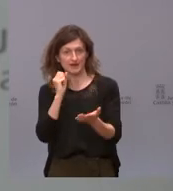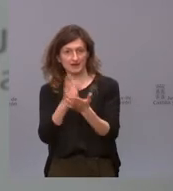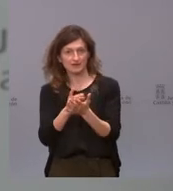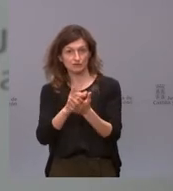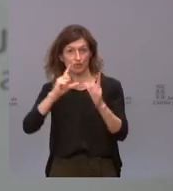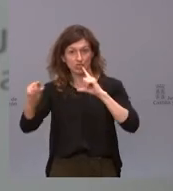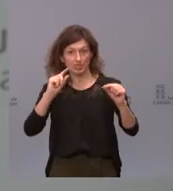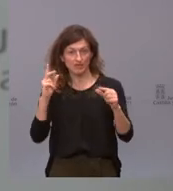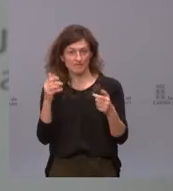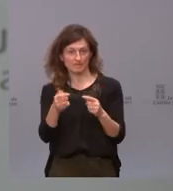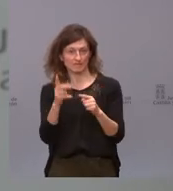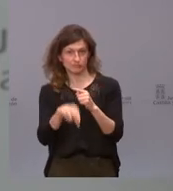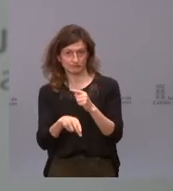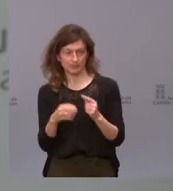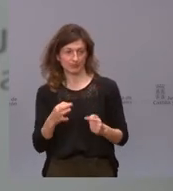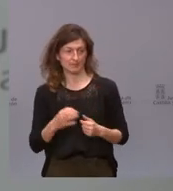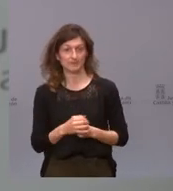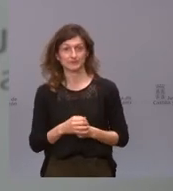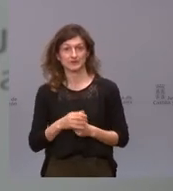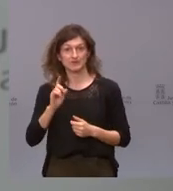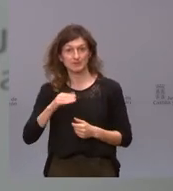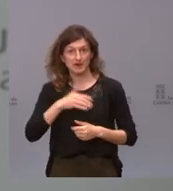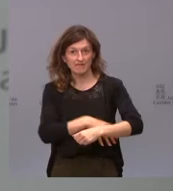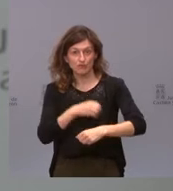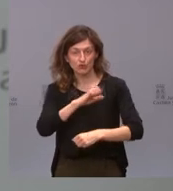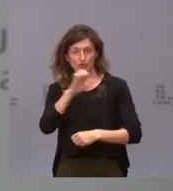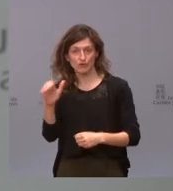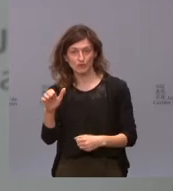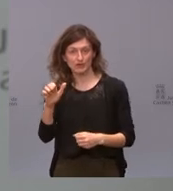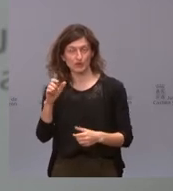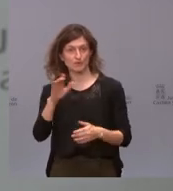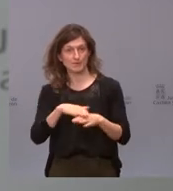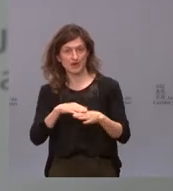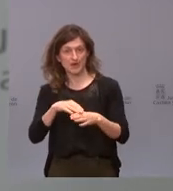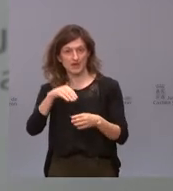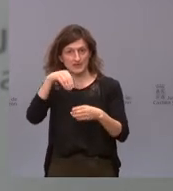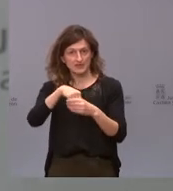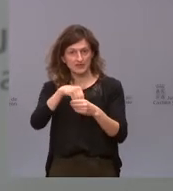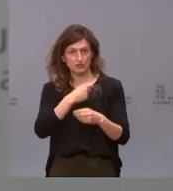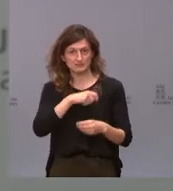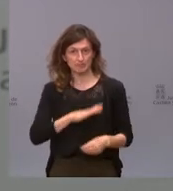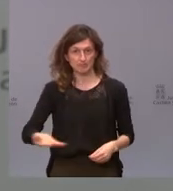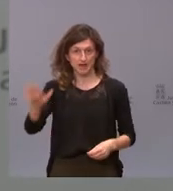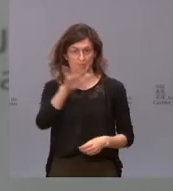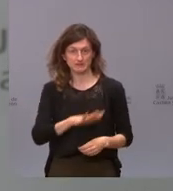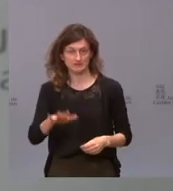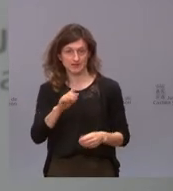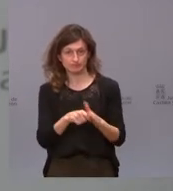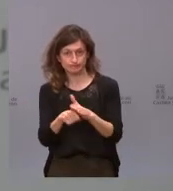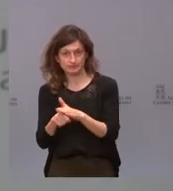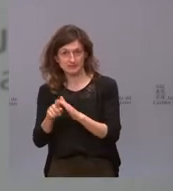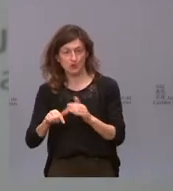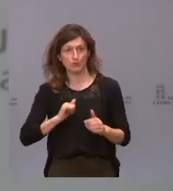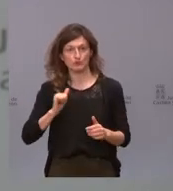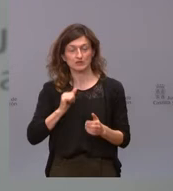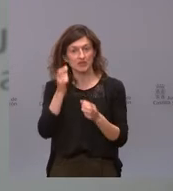es una oportunidad de los fondos europeos para que se invierta en el interior de españa se generen oportunidades en el mundo